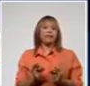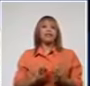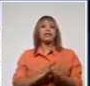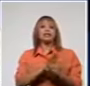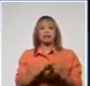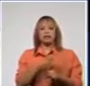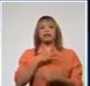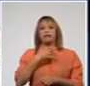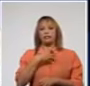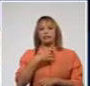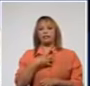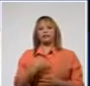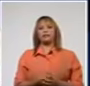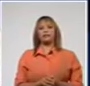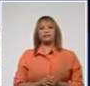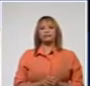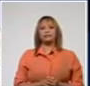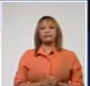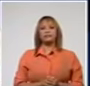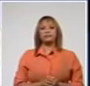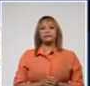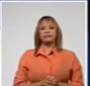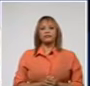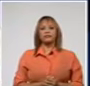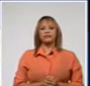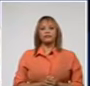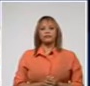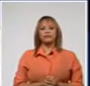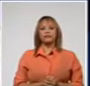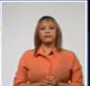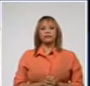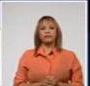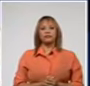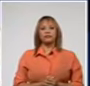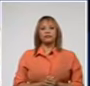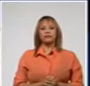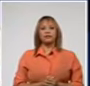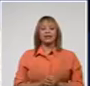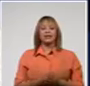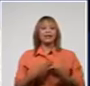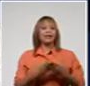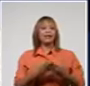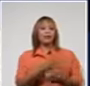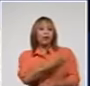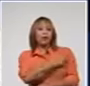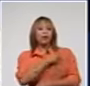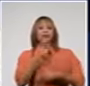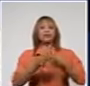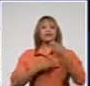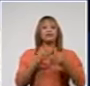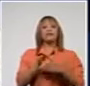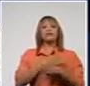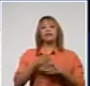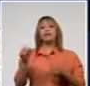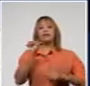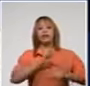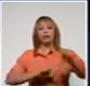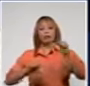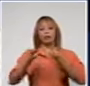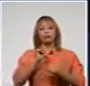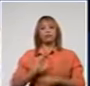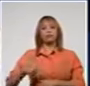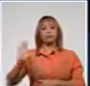COVID-19 en la comunidad. Estas muestras se procesaron en los diferentes laboratorios de biología